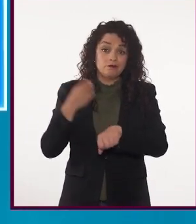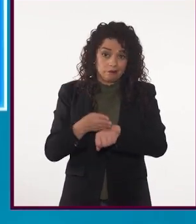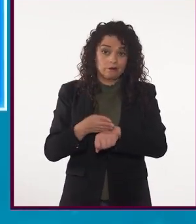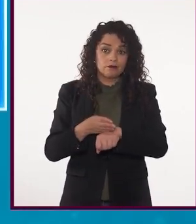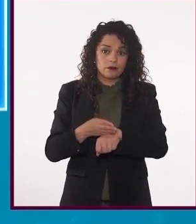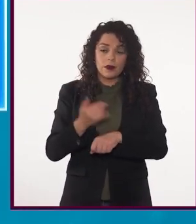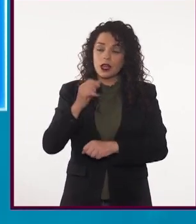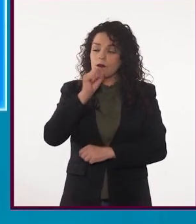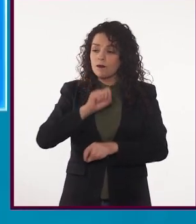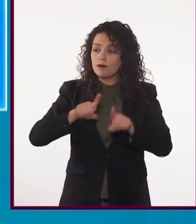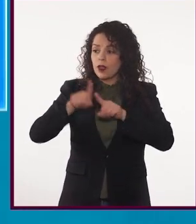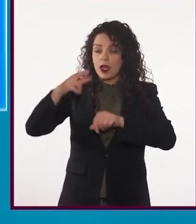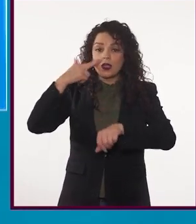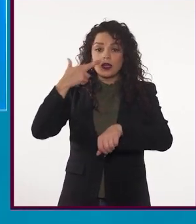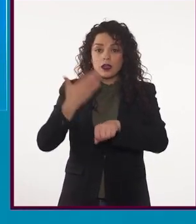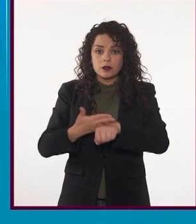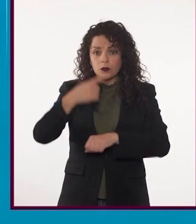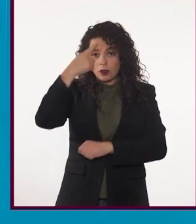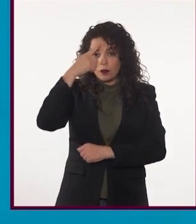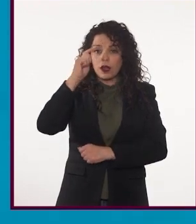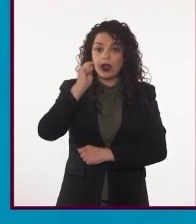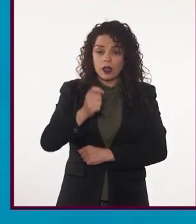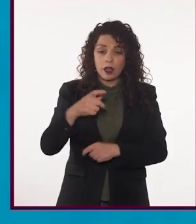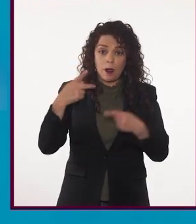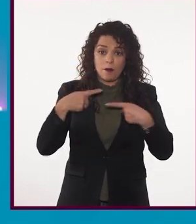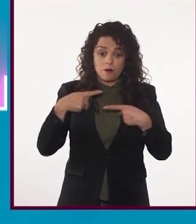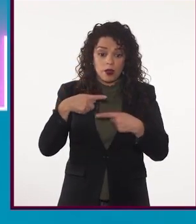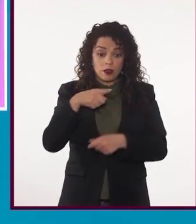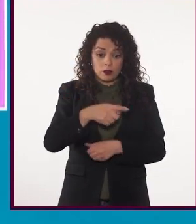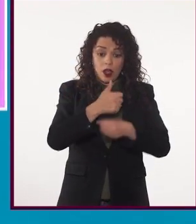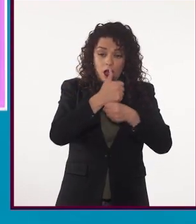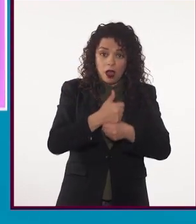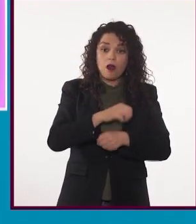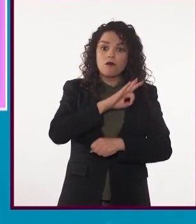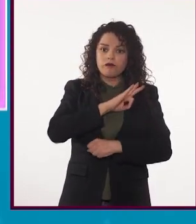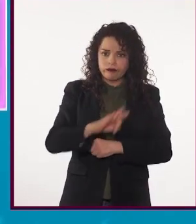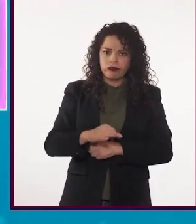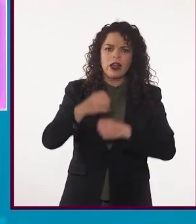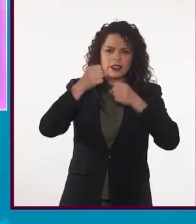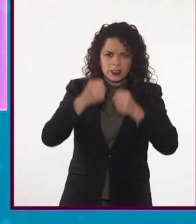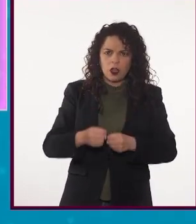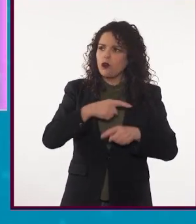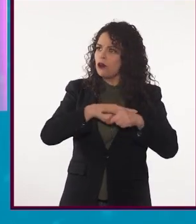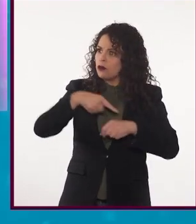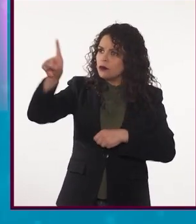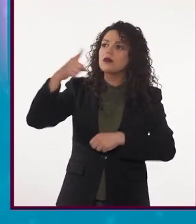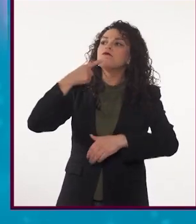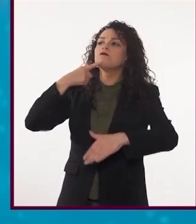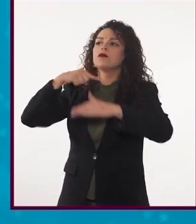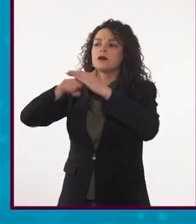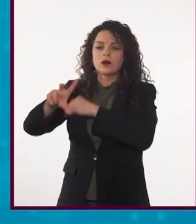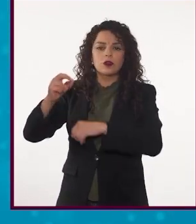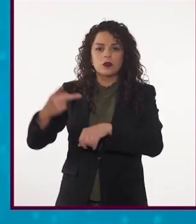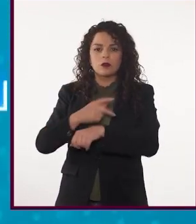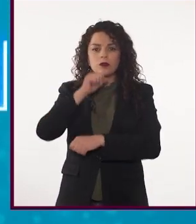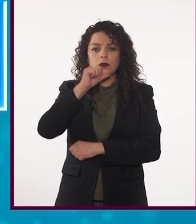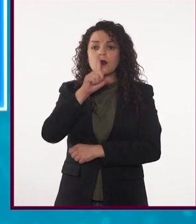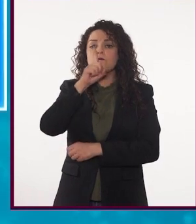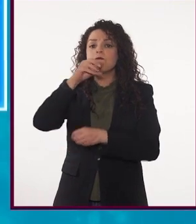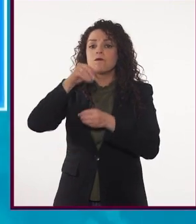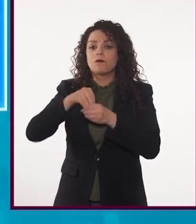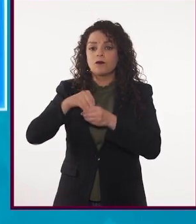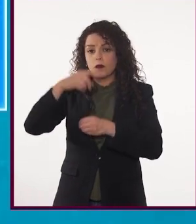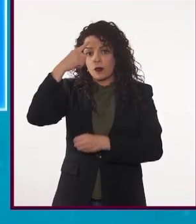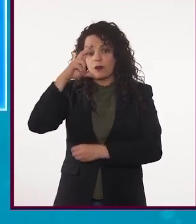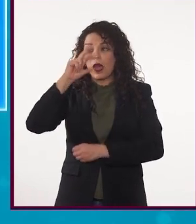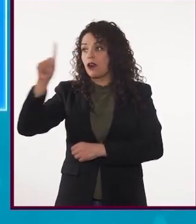impunes. También se encargarán de hacer saber que las personas agredidas puedan denunciar con seguridad y con privacidad, para